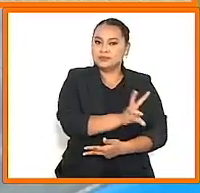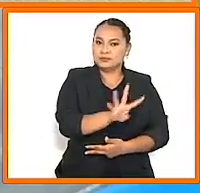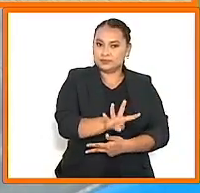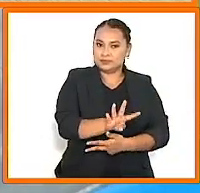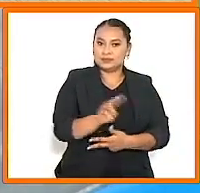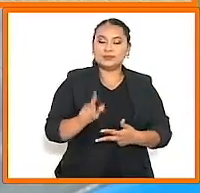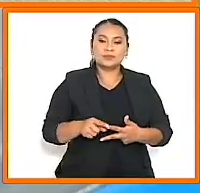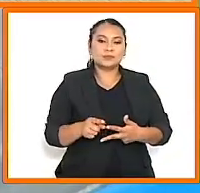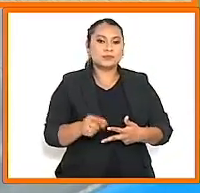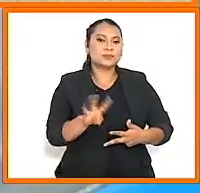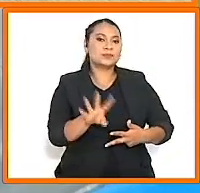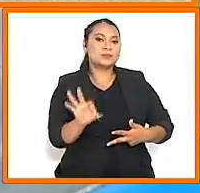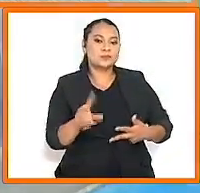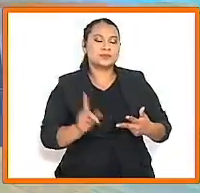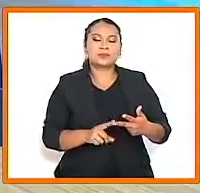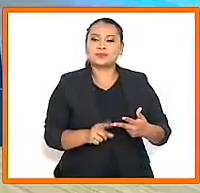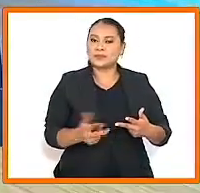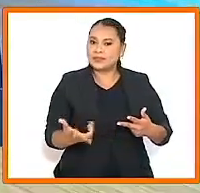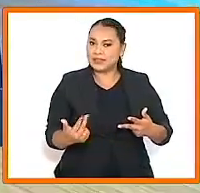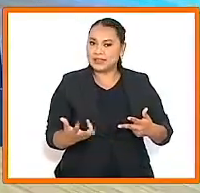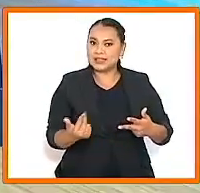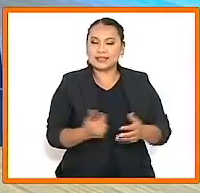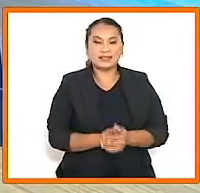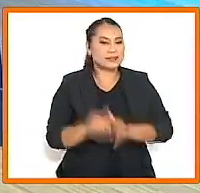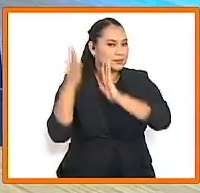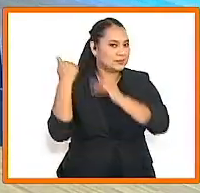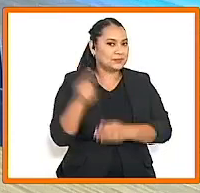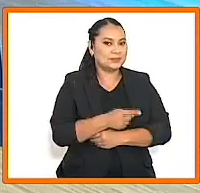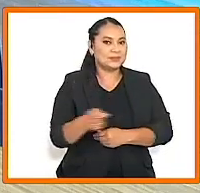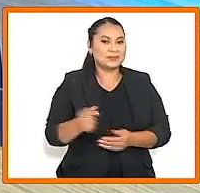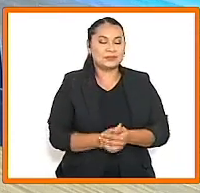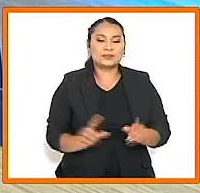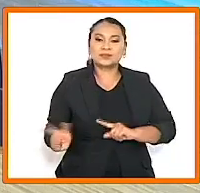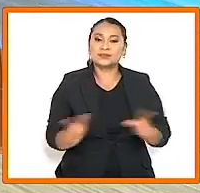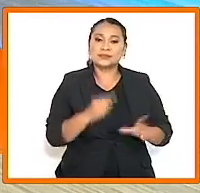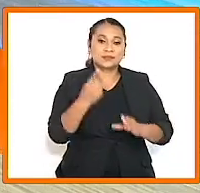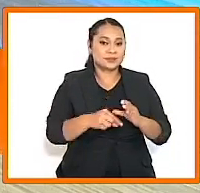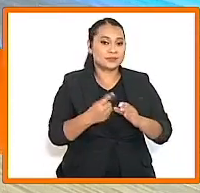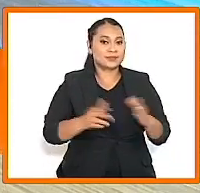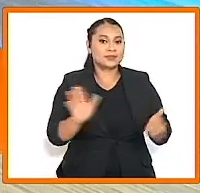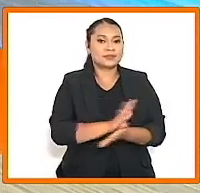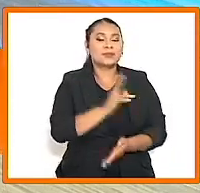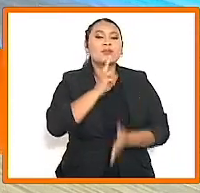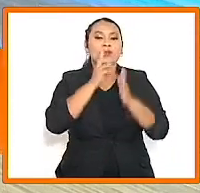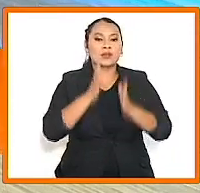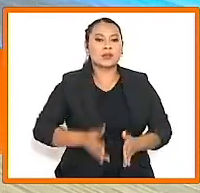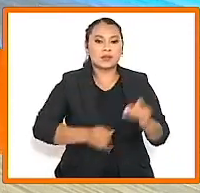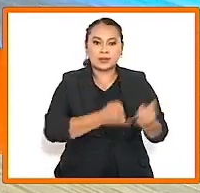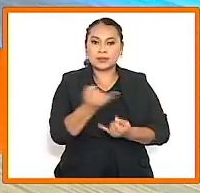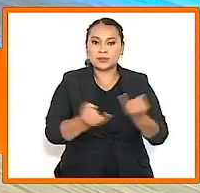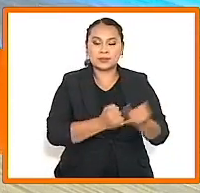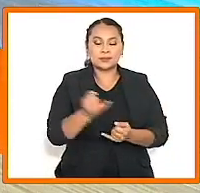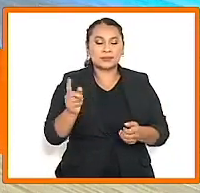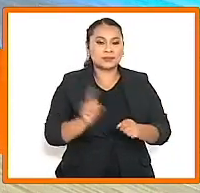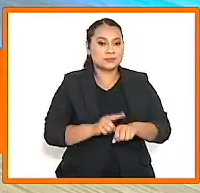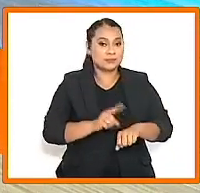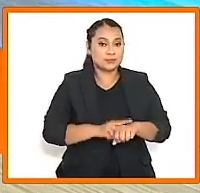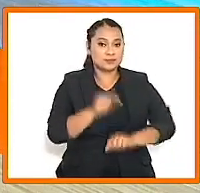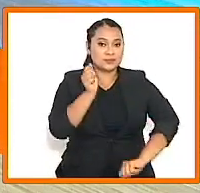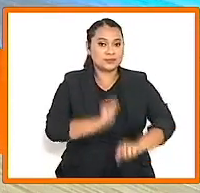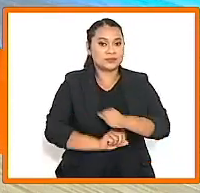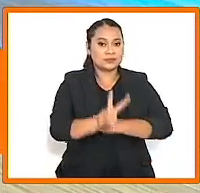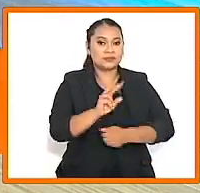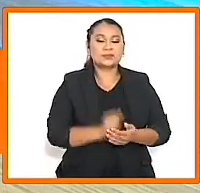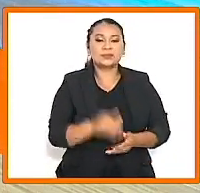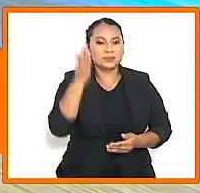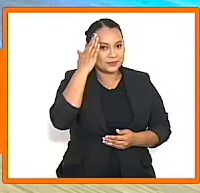64, 49 y 13. Espero que tengas tu guía catracha en mano porque vamos con nuestro juego de premiados. Se viene tu primer número